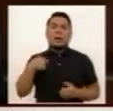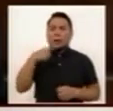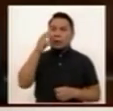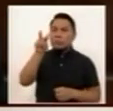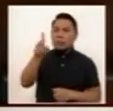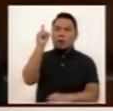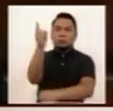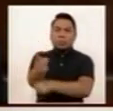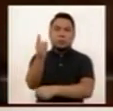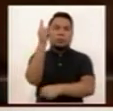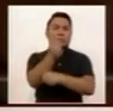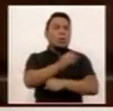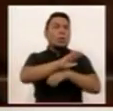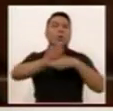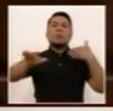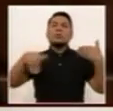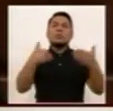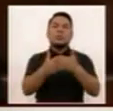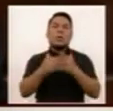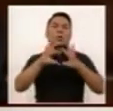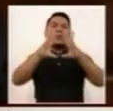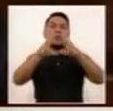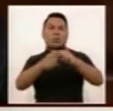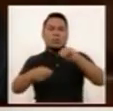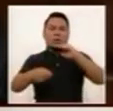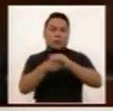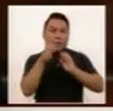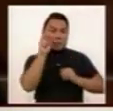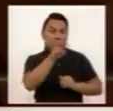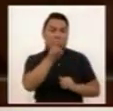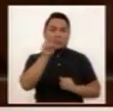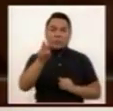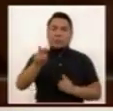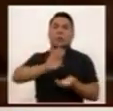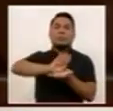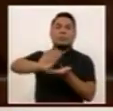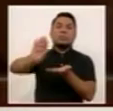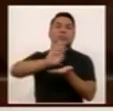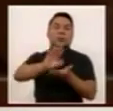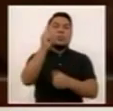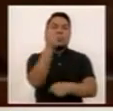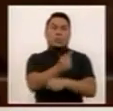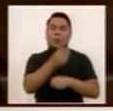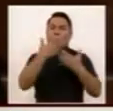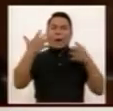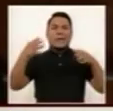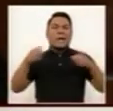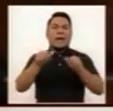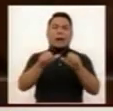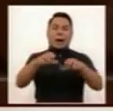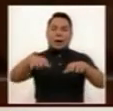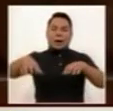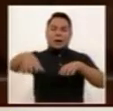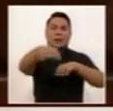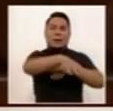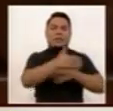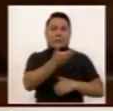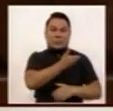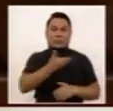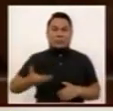denunciar todo esquema corrupto que funcione en cualquier área del Estado.